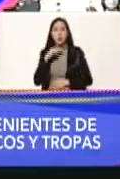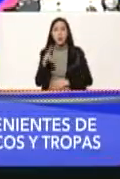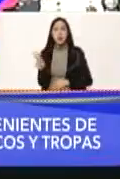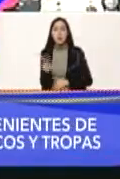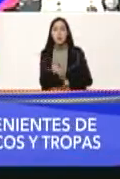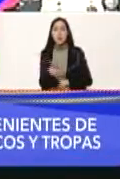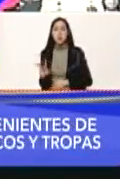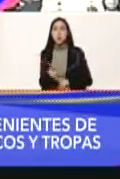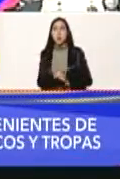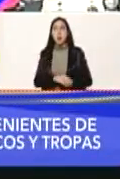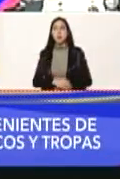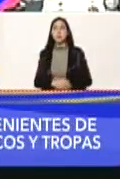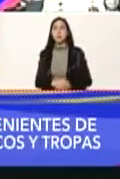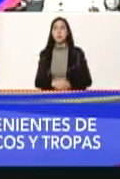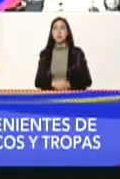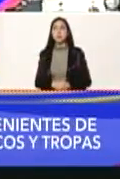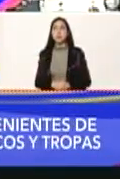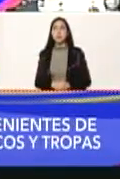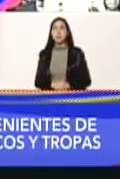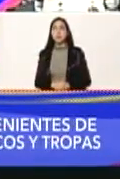Venezuela.